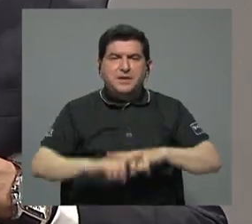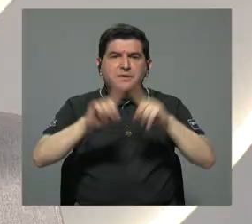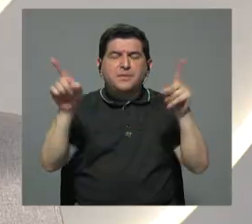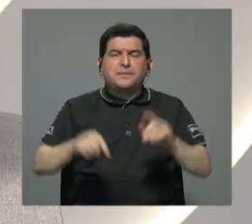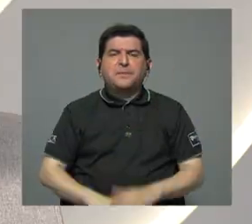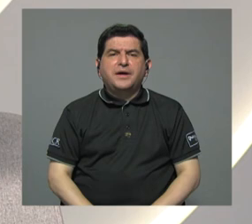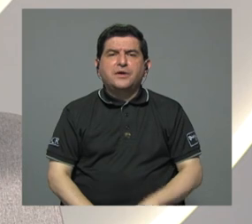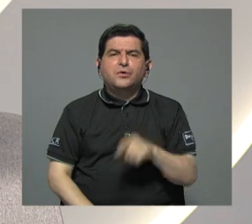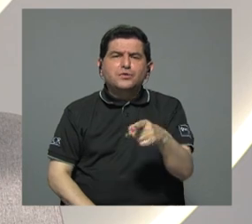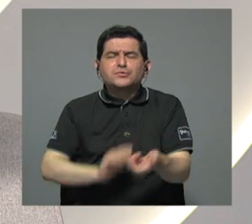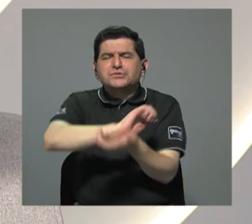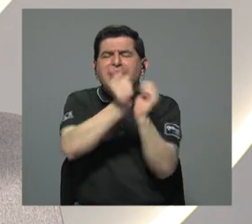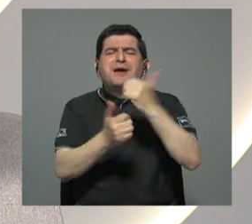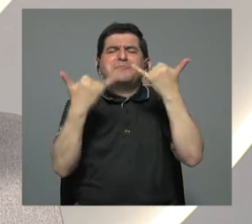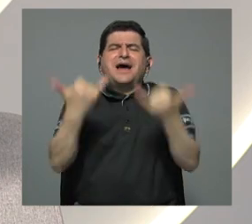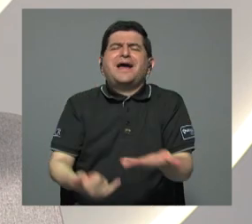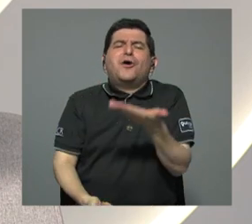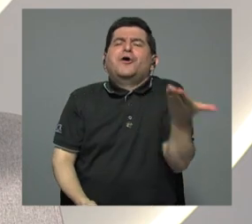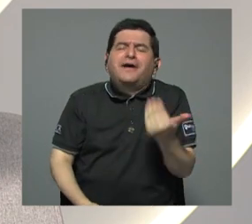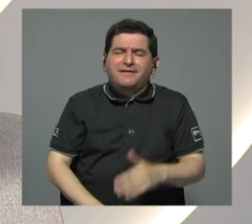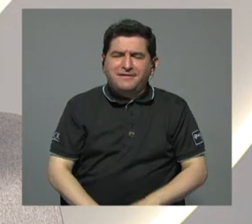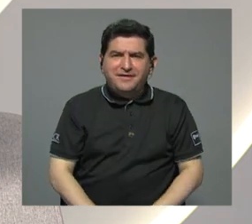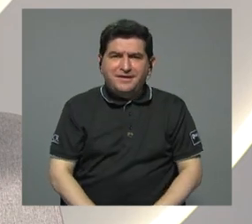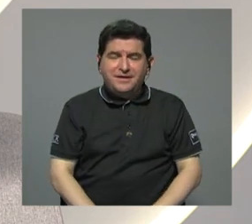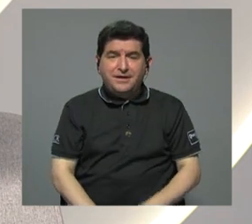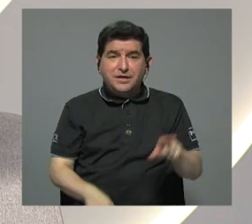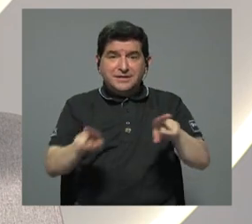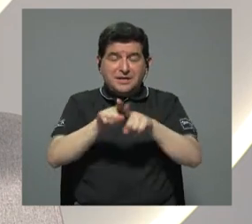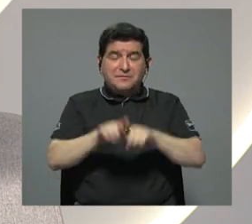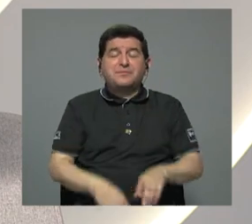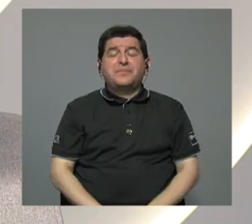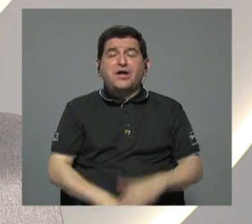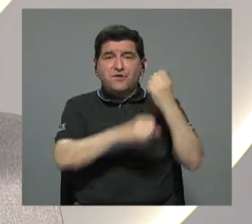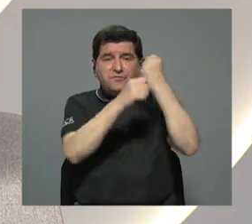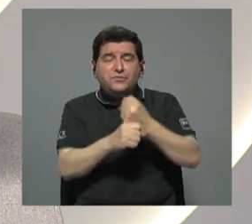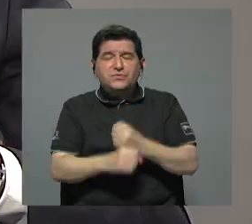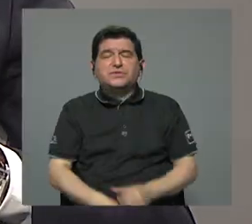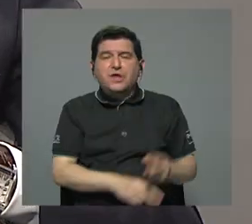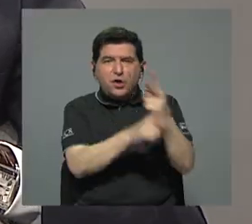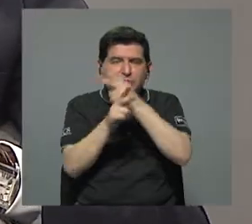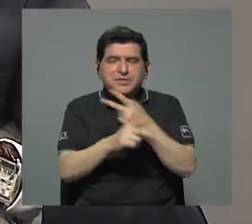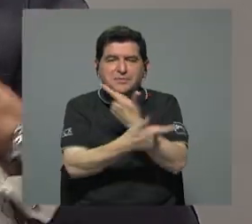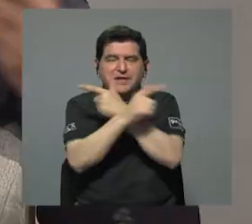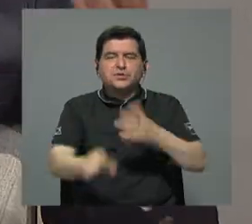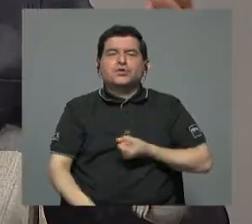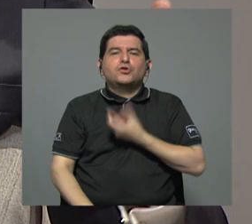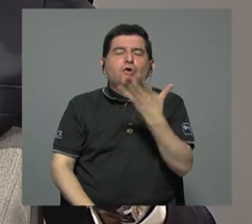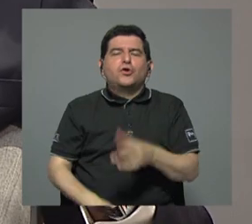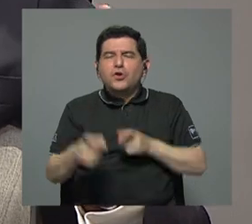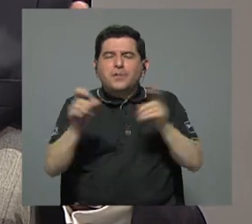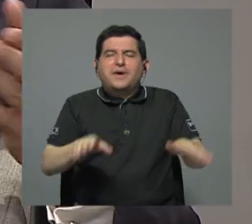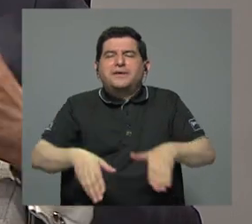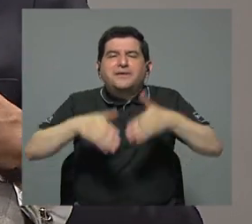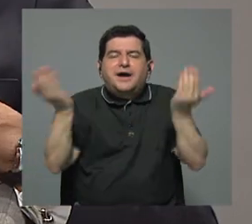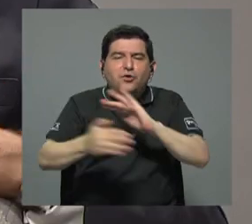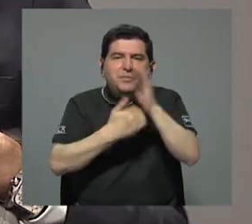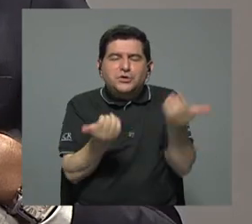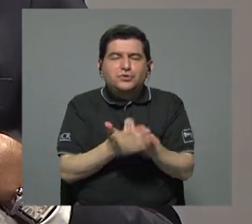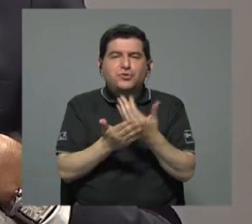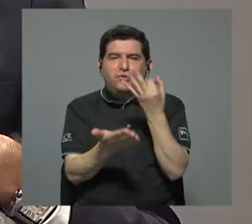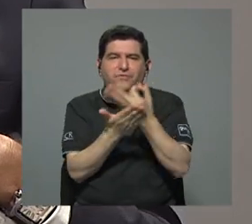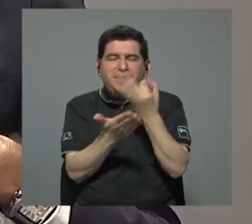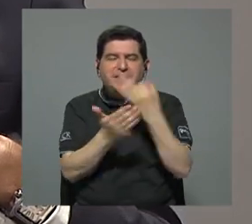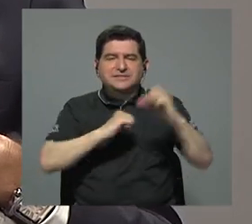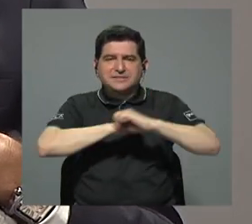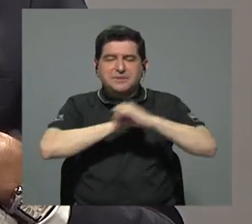hoy por hoy esta expresión costa rica para analizar como estaba manejando digamos el tema financiamiento de